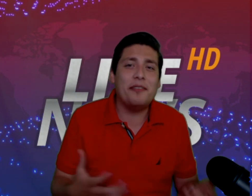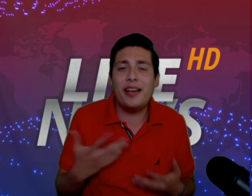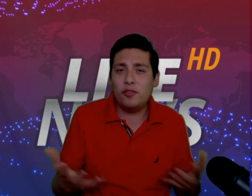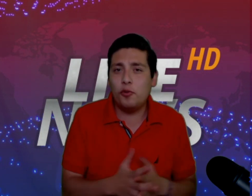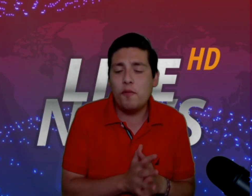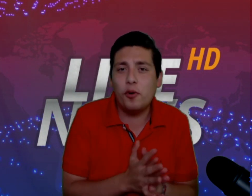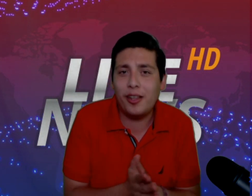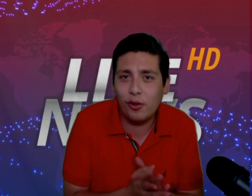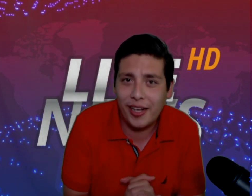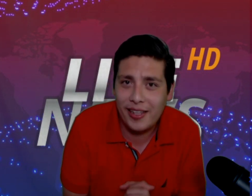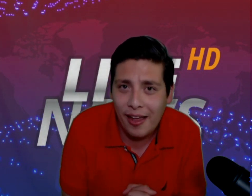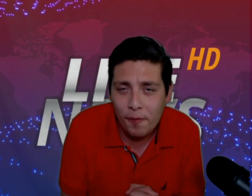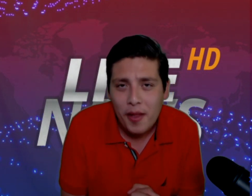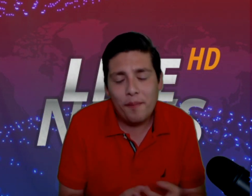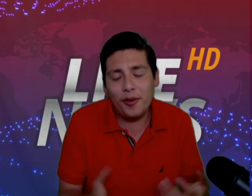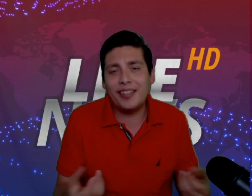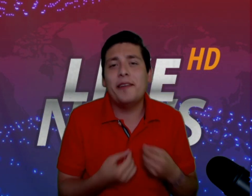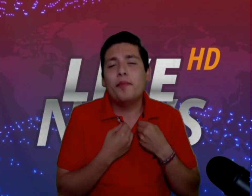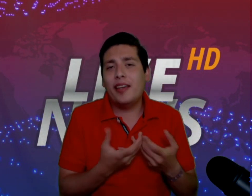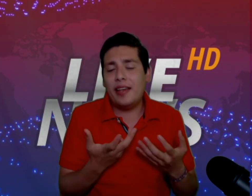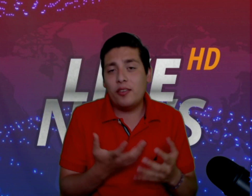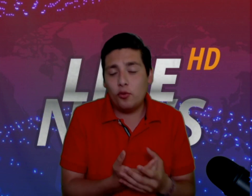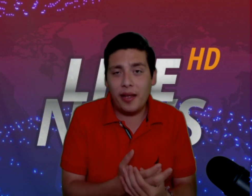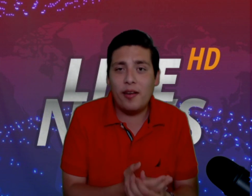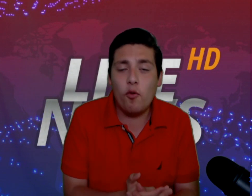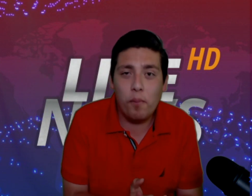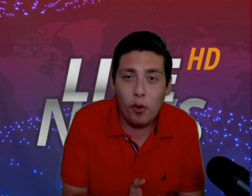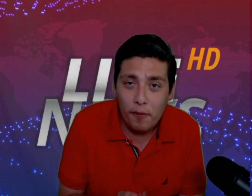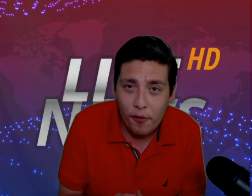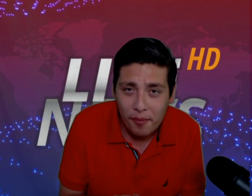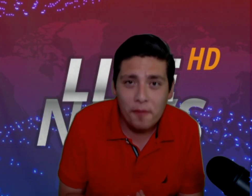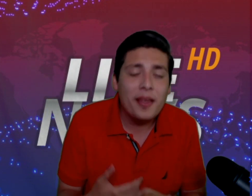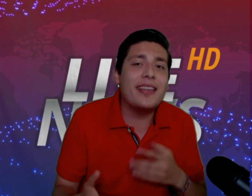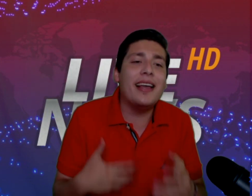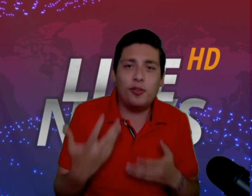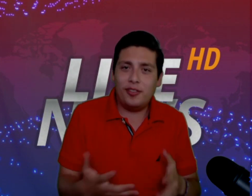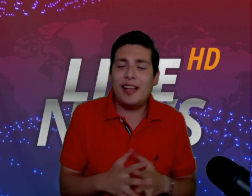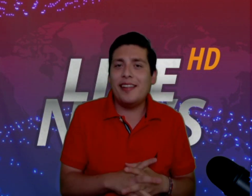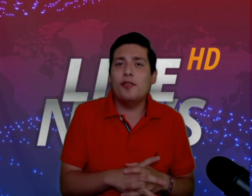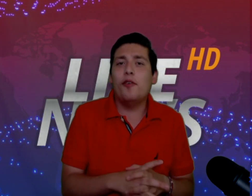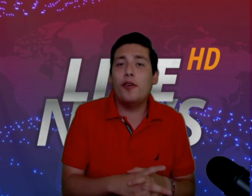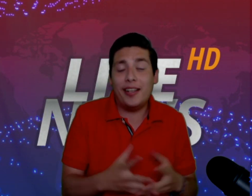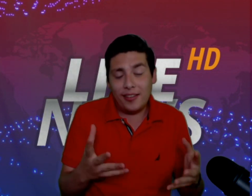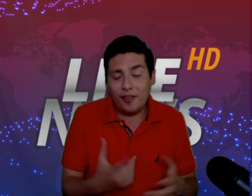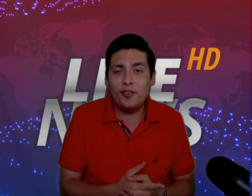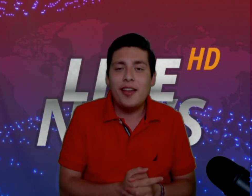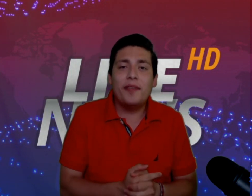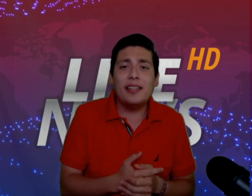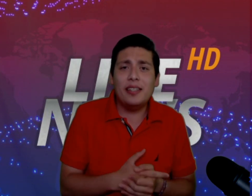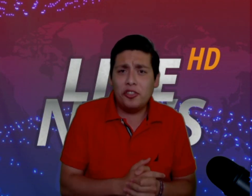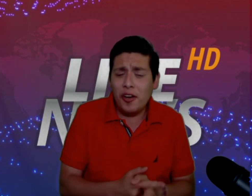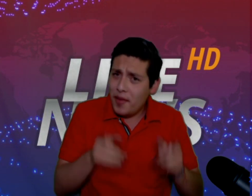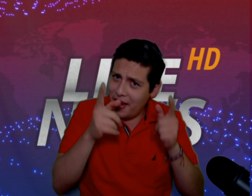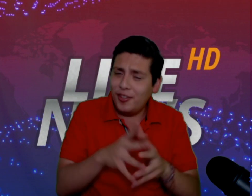Esta semana estuve un poquito retirado, pero es que estuve un poco enfermo. Ya estoy saliendo, gracias a Dios, de